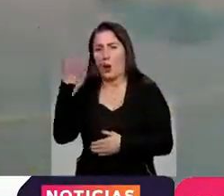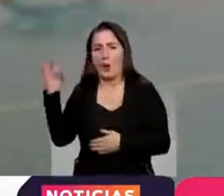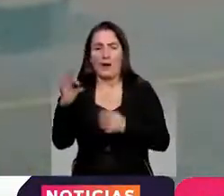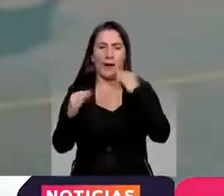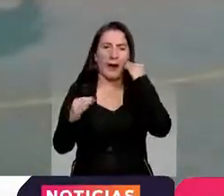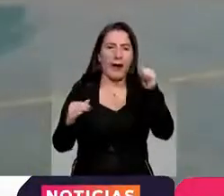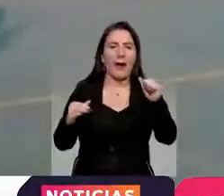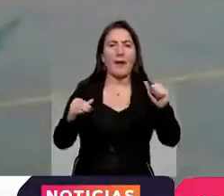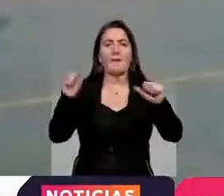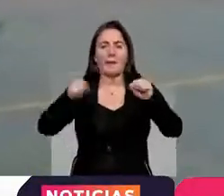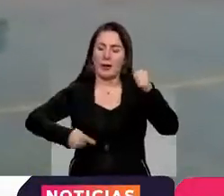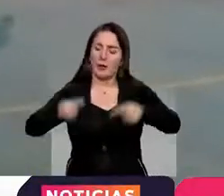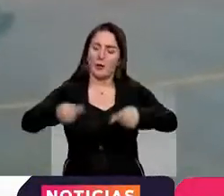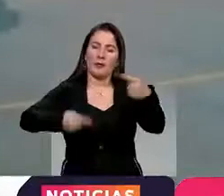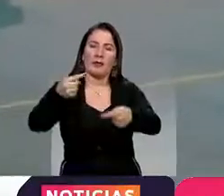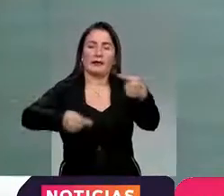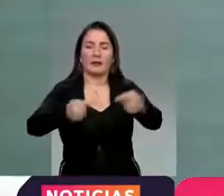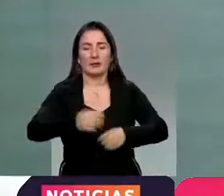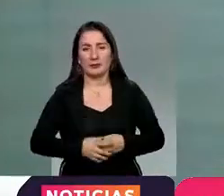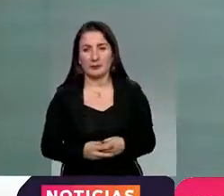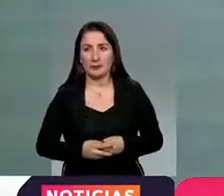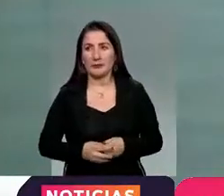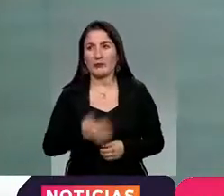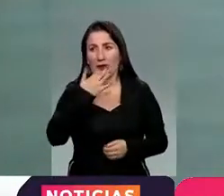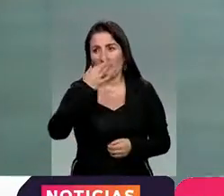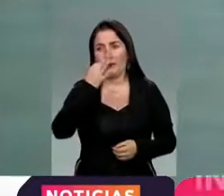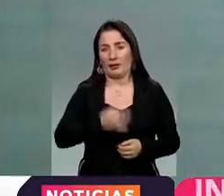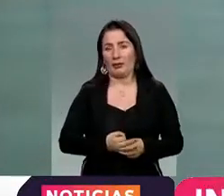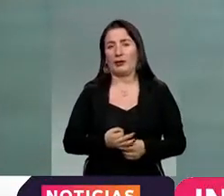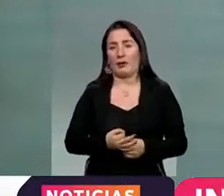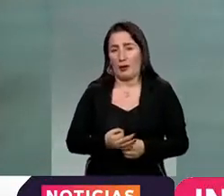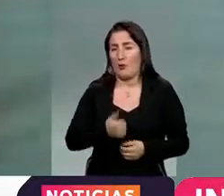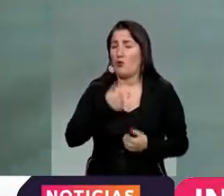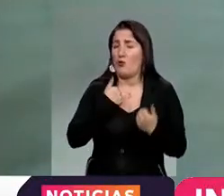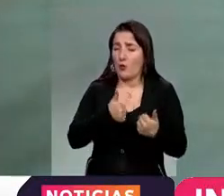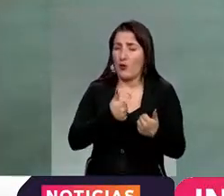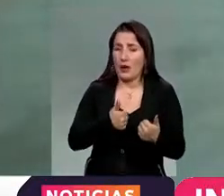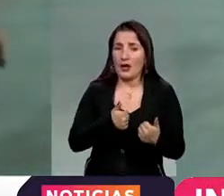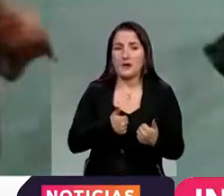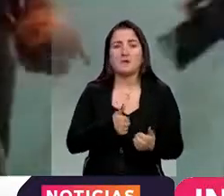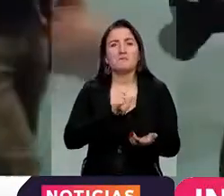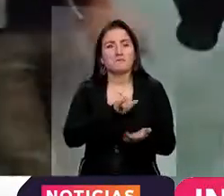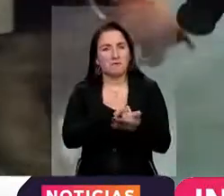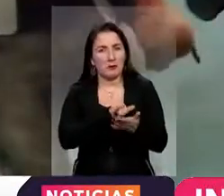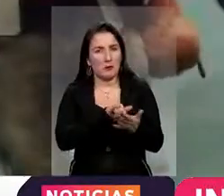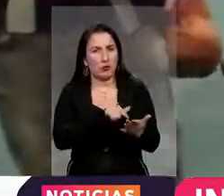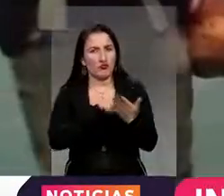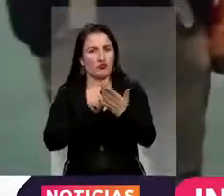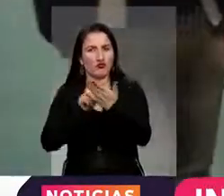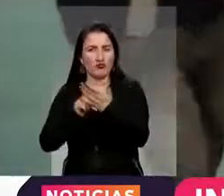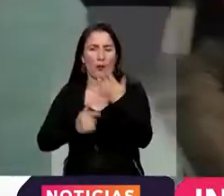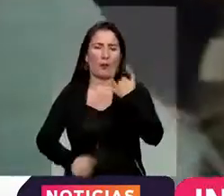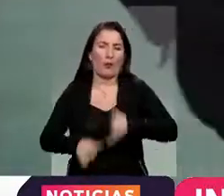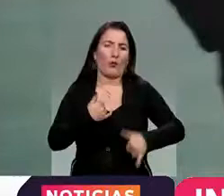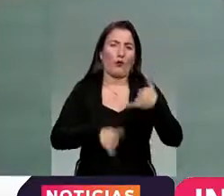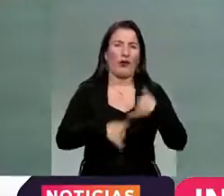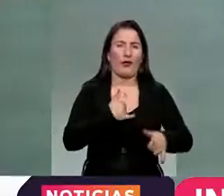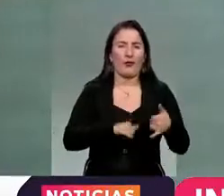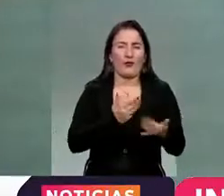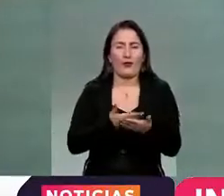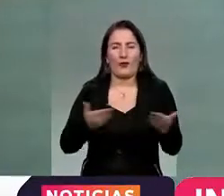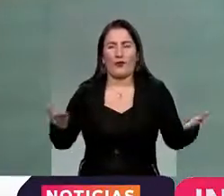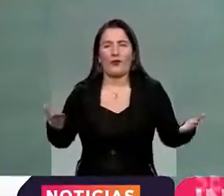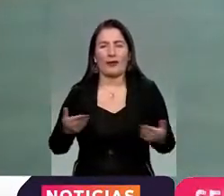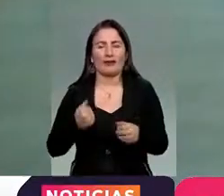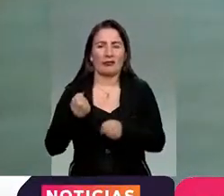femenina podrán competir en el torneo. La verdad, sinceramente, es algo muy bueno. Por lo mismo, digamos, hay muchas jugadoras que quizás de pronto en este momento se